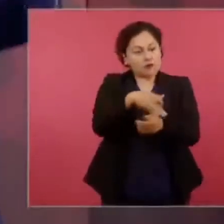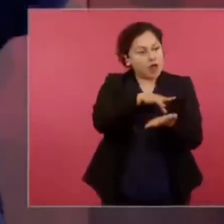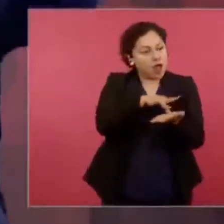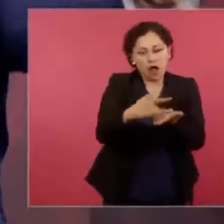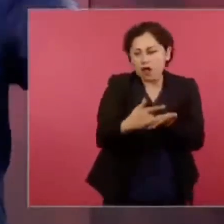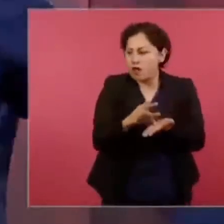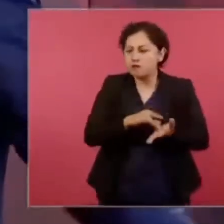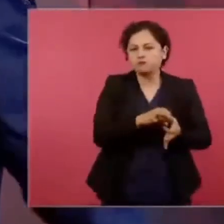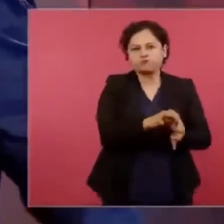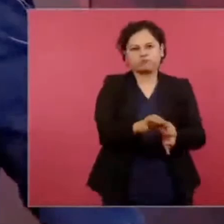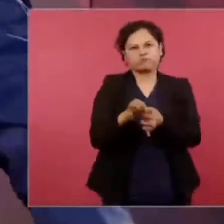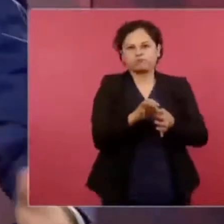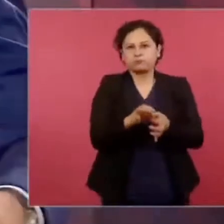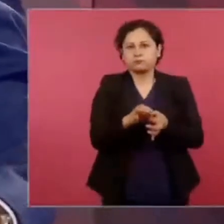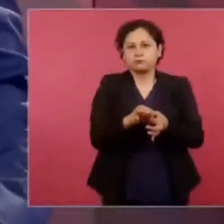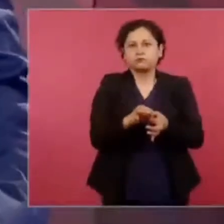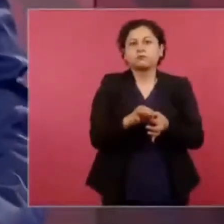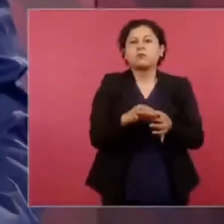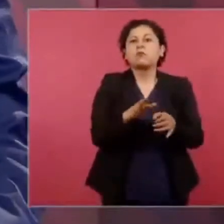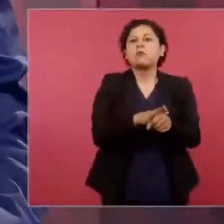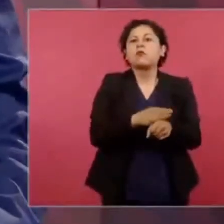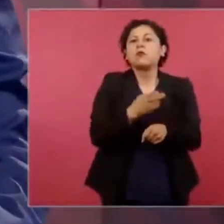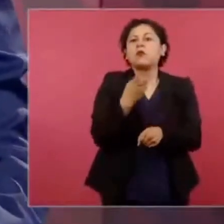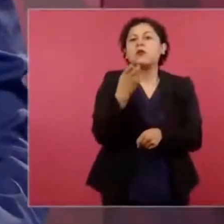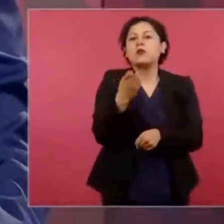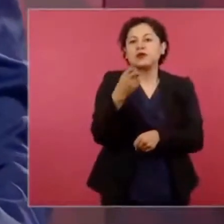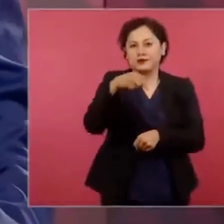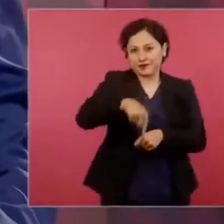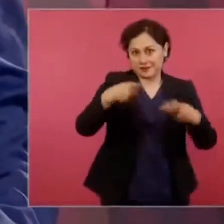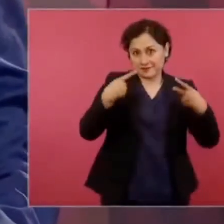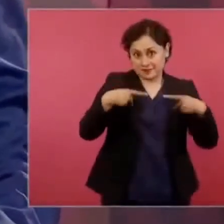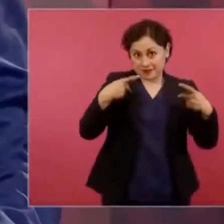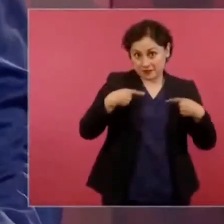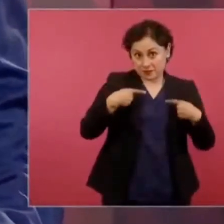por eso no hay tanto consumo de droga.